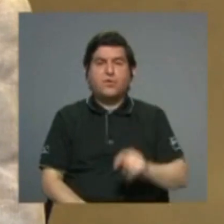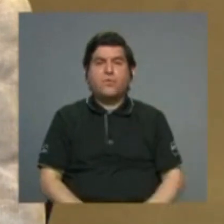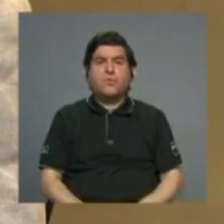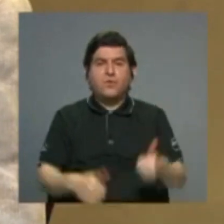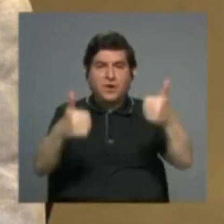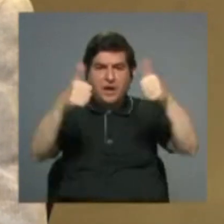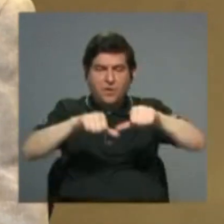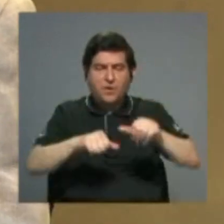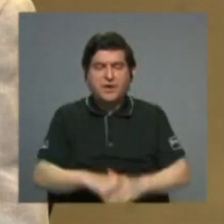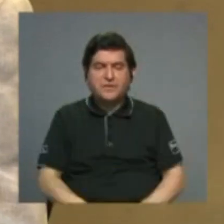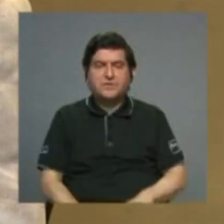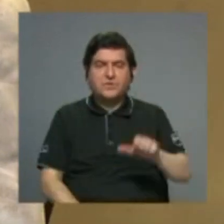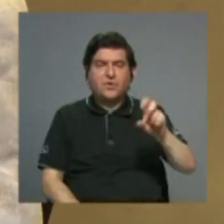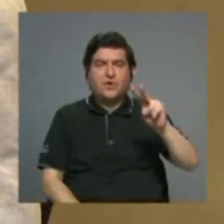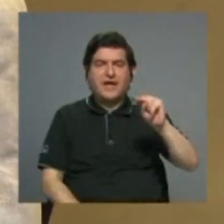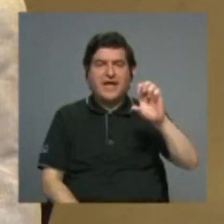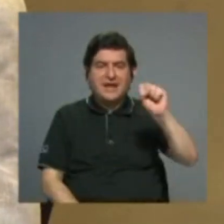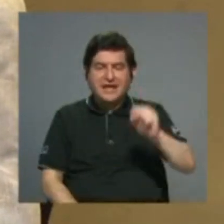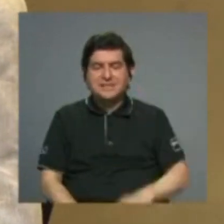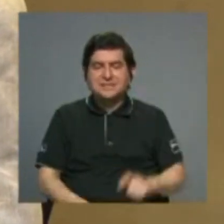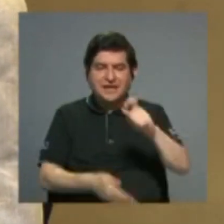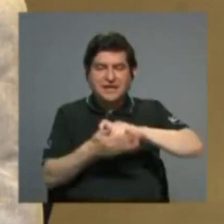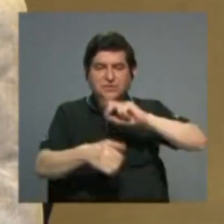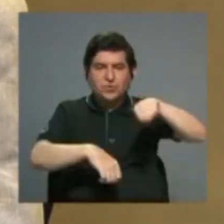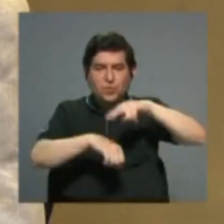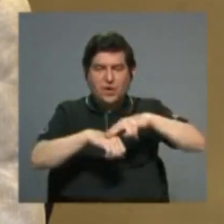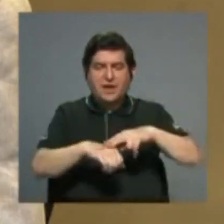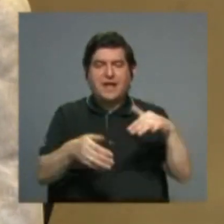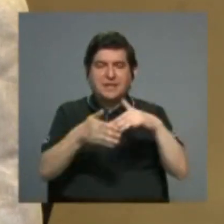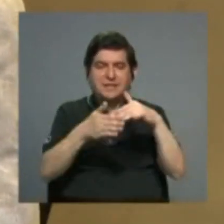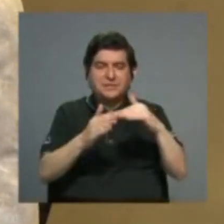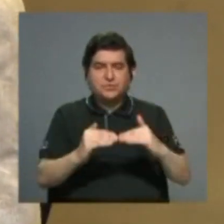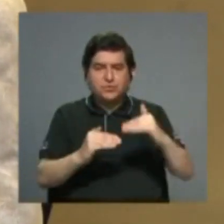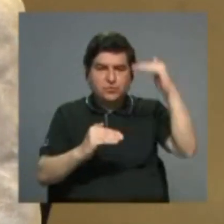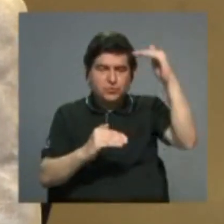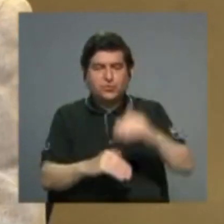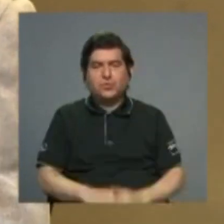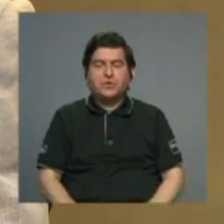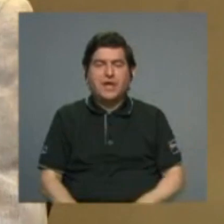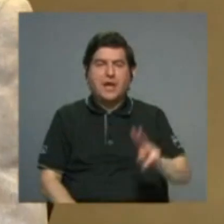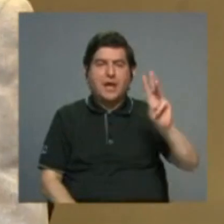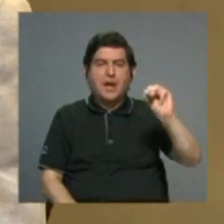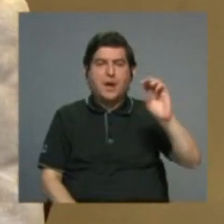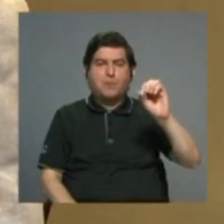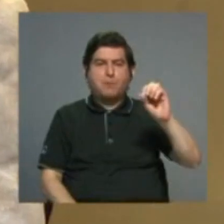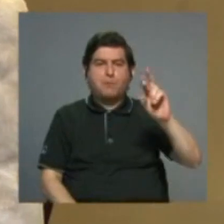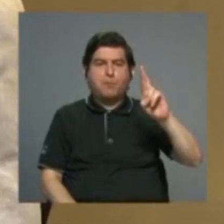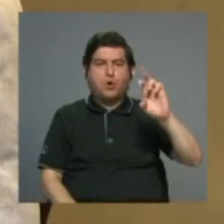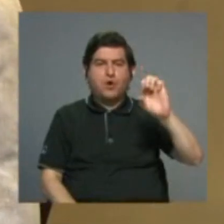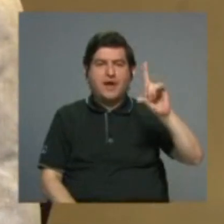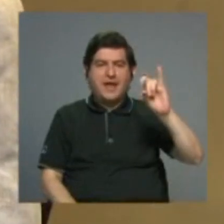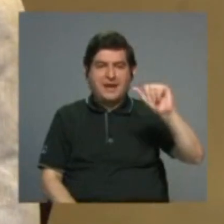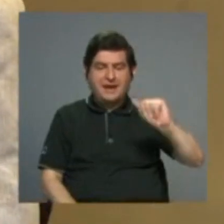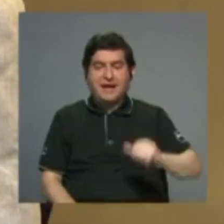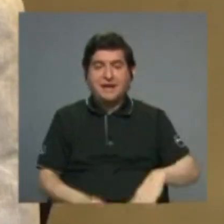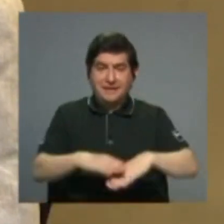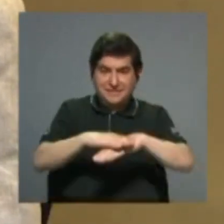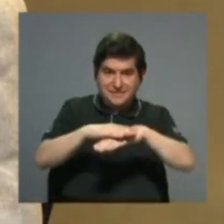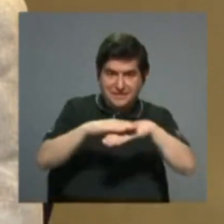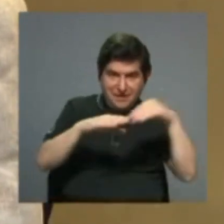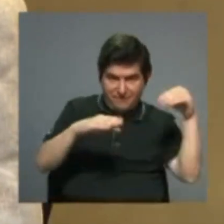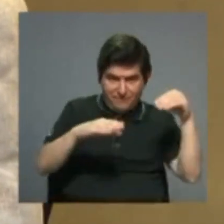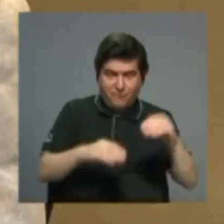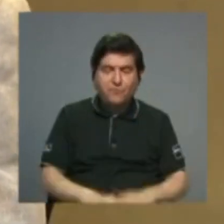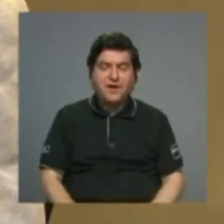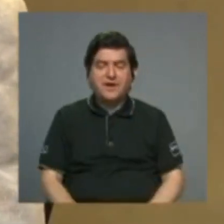la ENES Morelia. ENES es la Escuela Nacional de Estudios Superiores en la sede en Morelia, que es una de las sedes foráneas